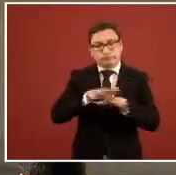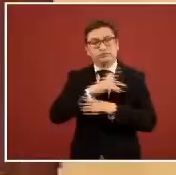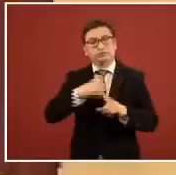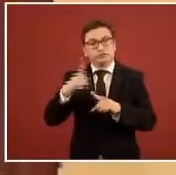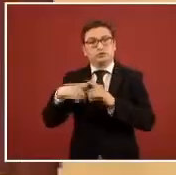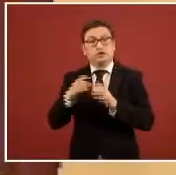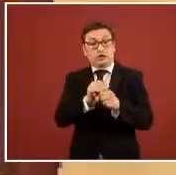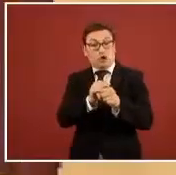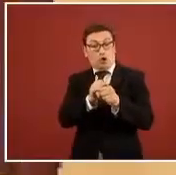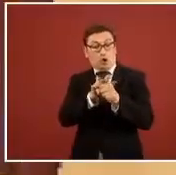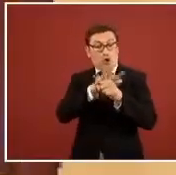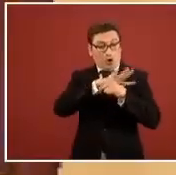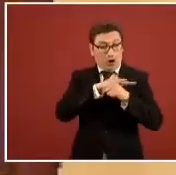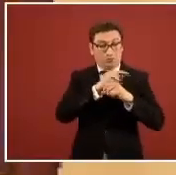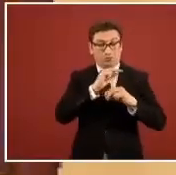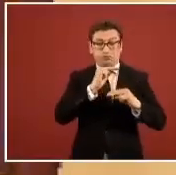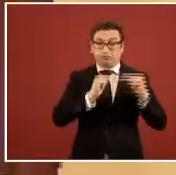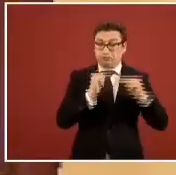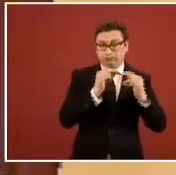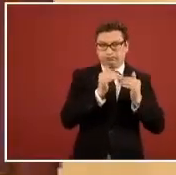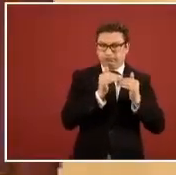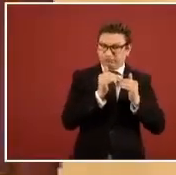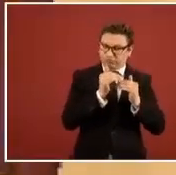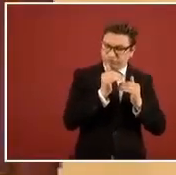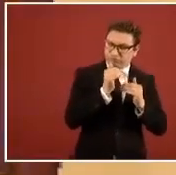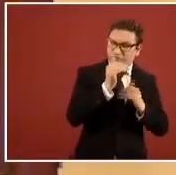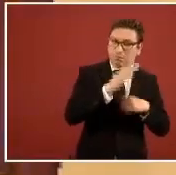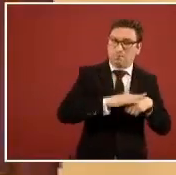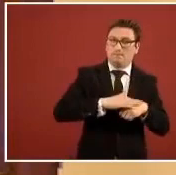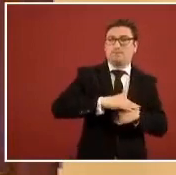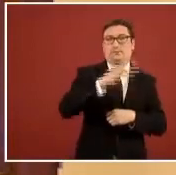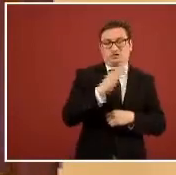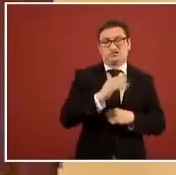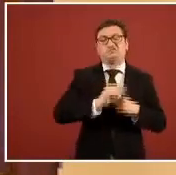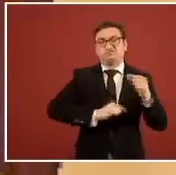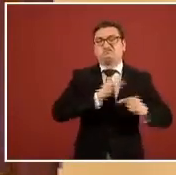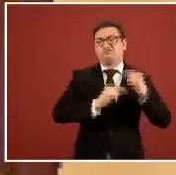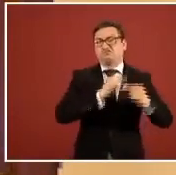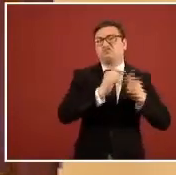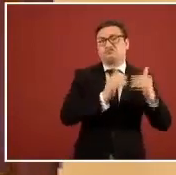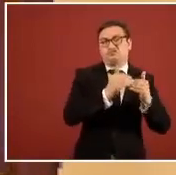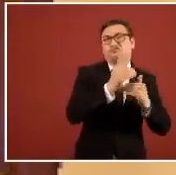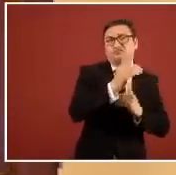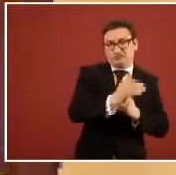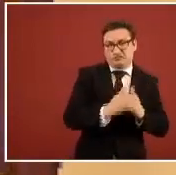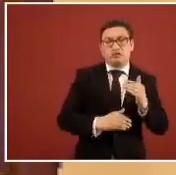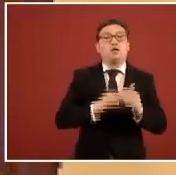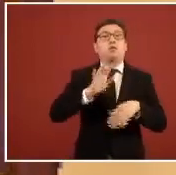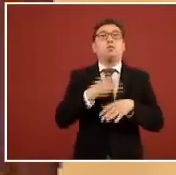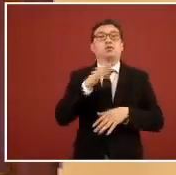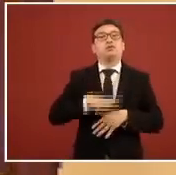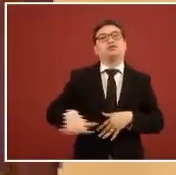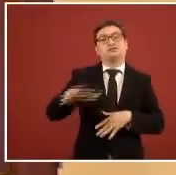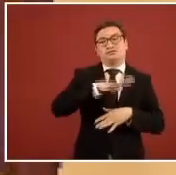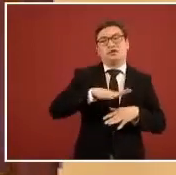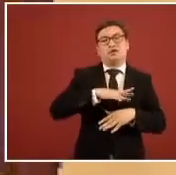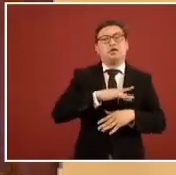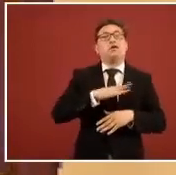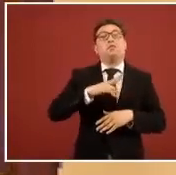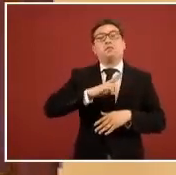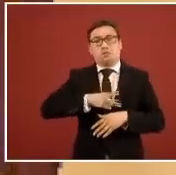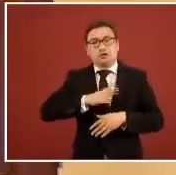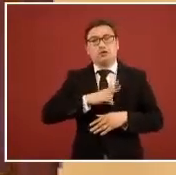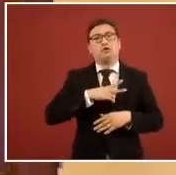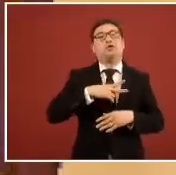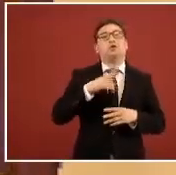es COVID el que empieza ahora a tomar la relevancia en la circulación de los diferentes virus respiratorios,